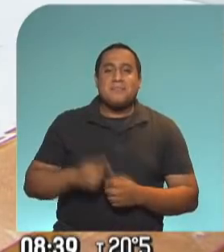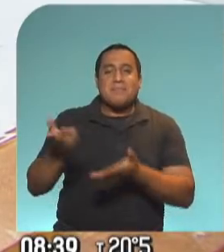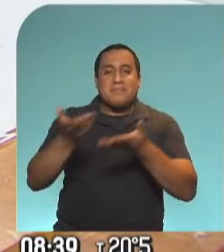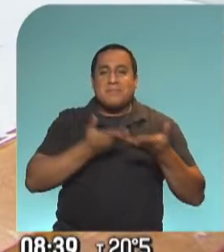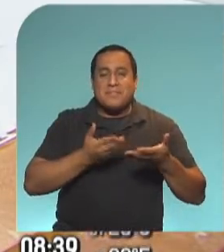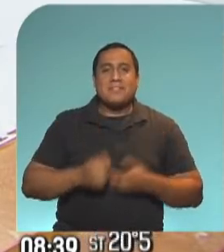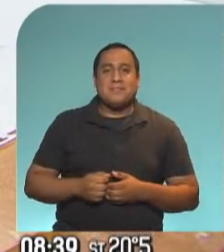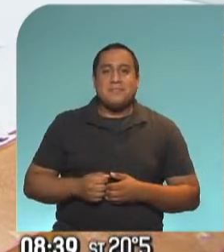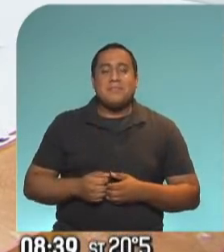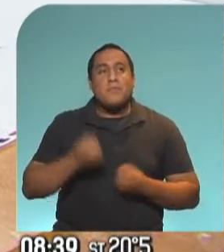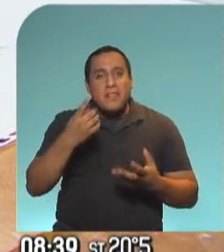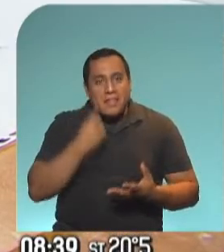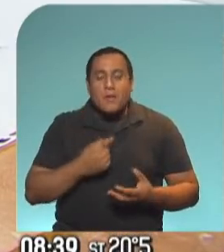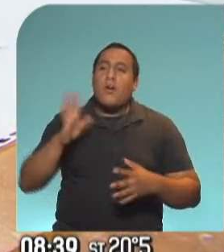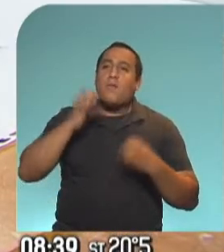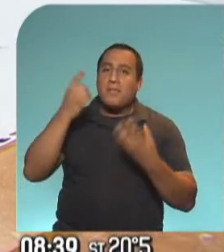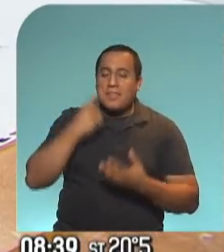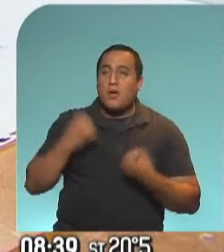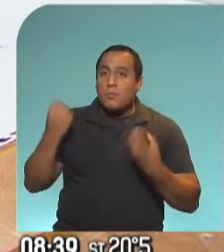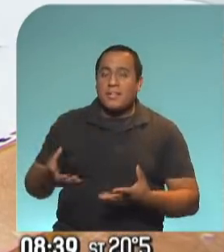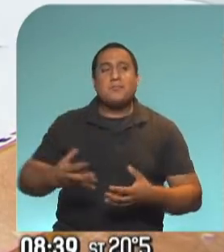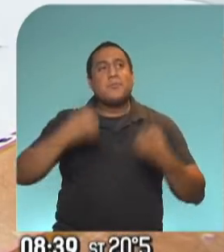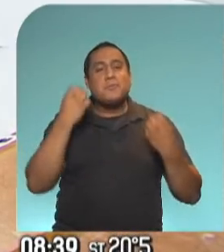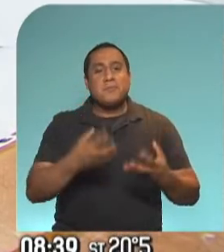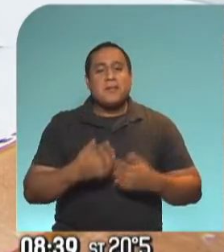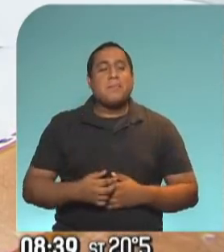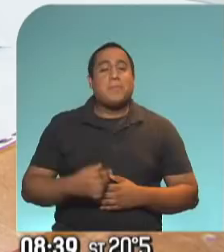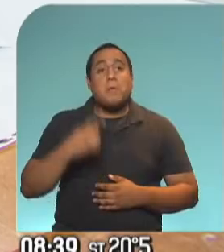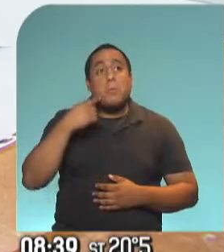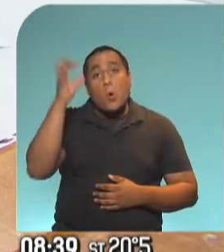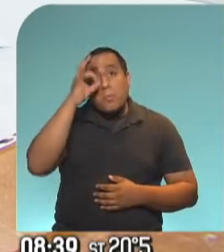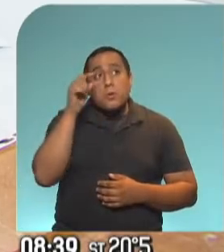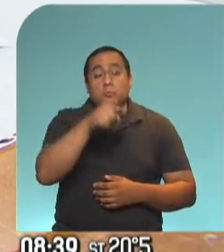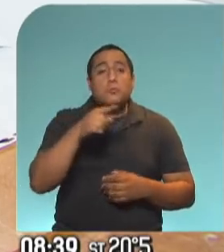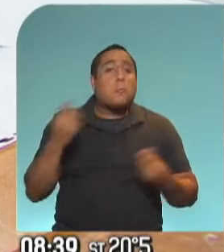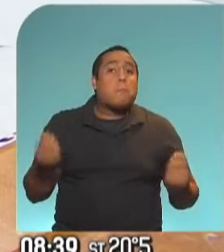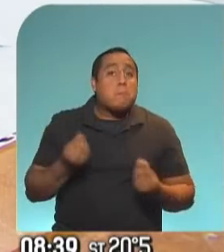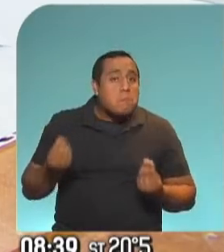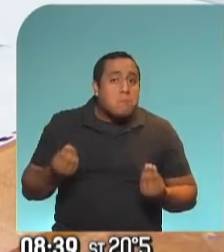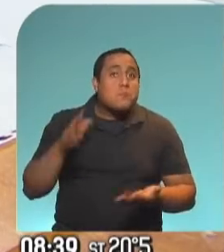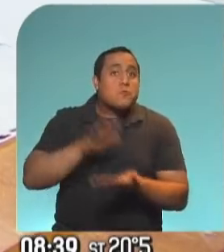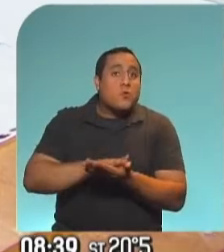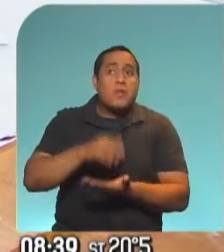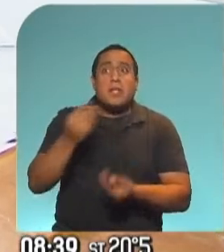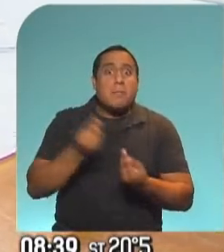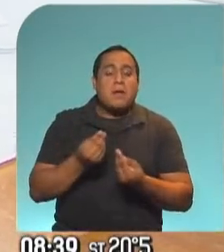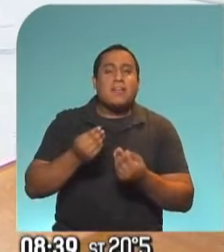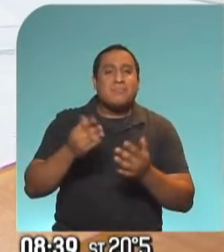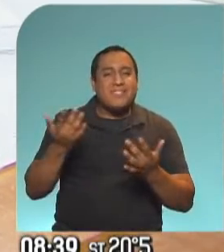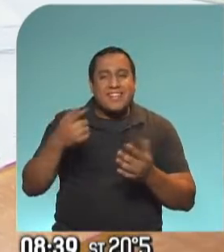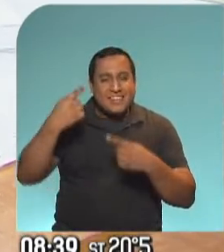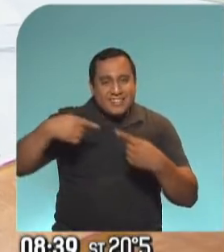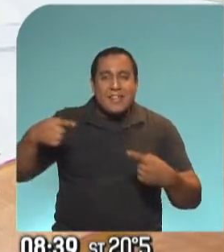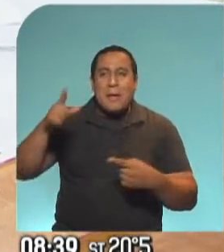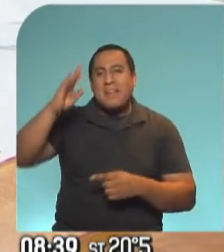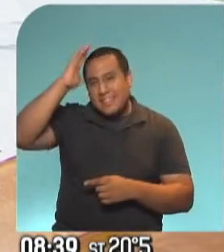días. Hola, buen día, ¿cómo están? ¿Cómo va Martín? Bueno, a ver, tu primera impresión, tu primera visión, lo que ha sucedido justamente con las redes sociales del